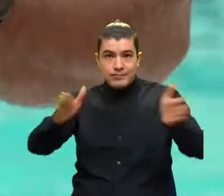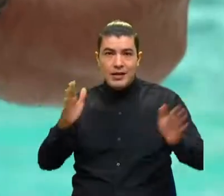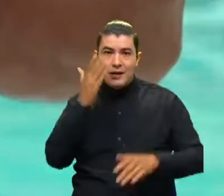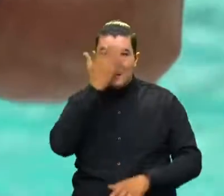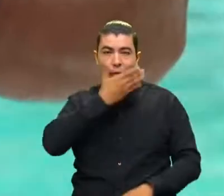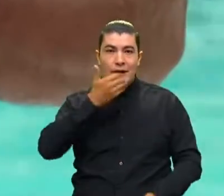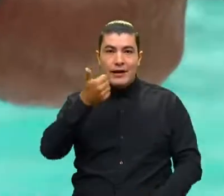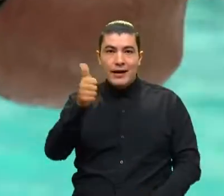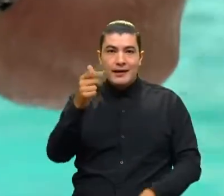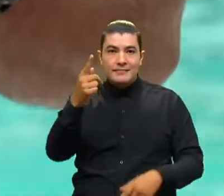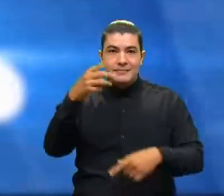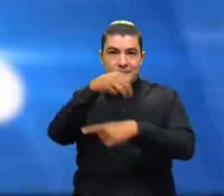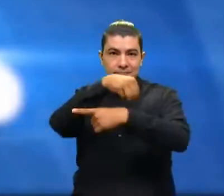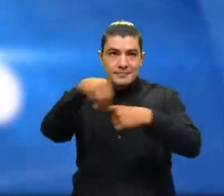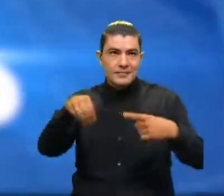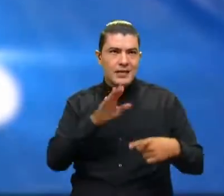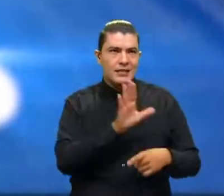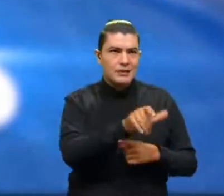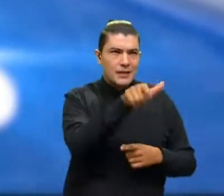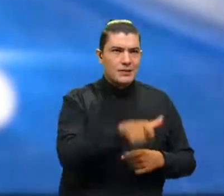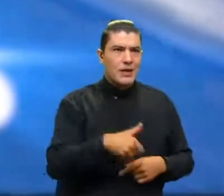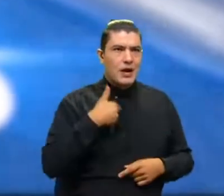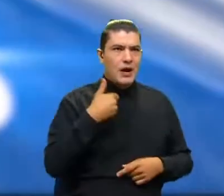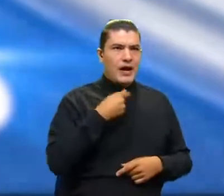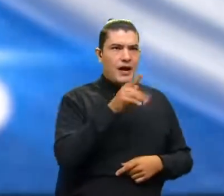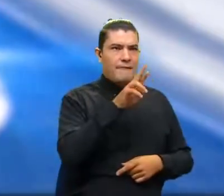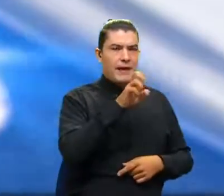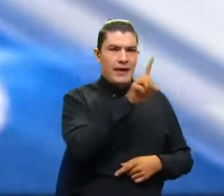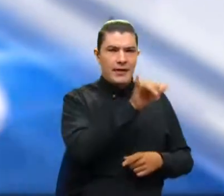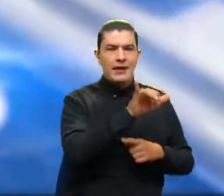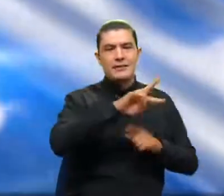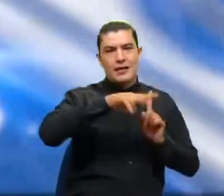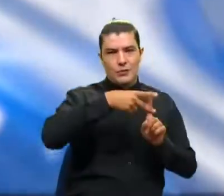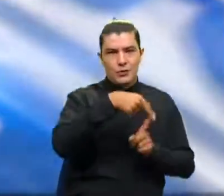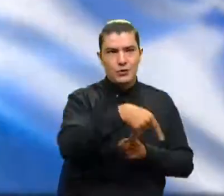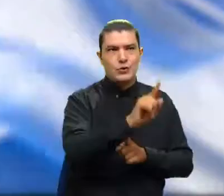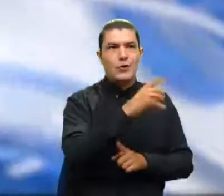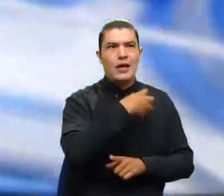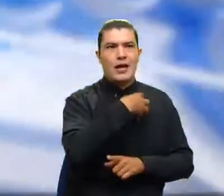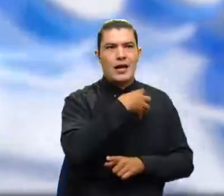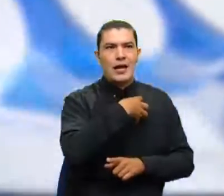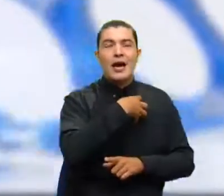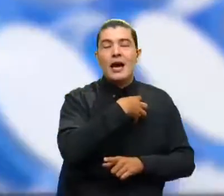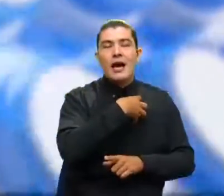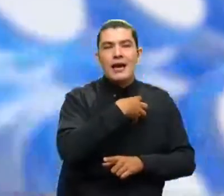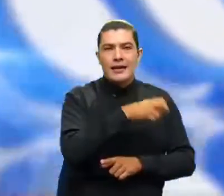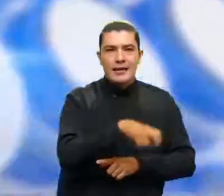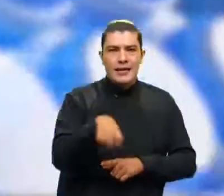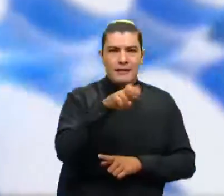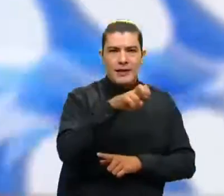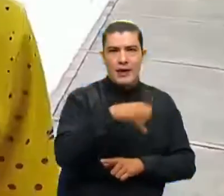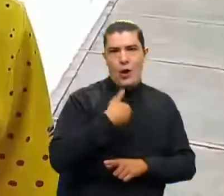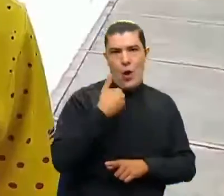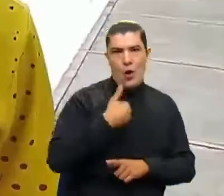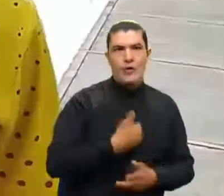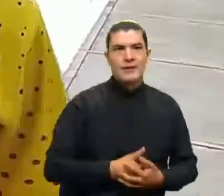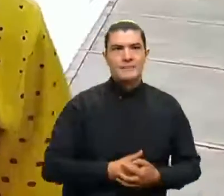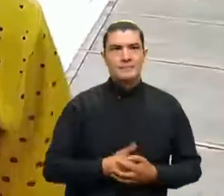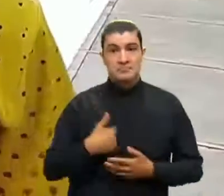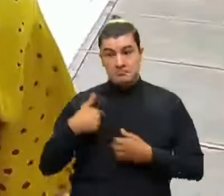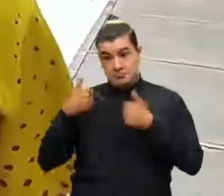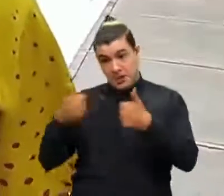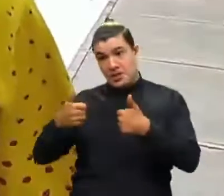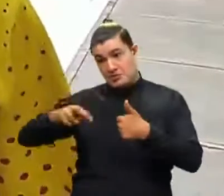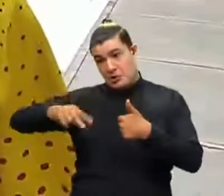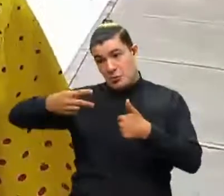de los 10 kilómetros y el juvenil Freddy Alejandro Arévalo fue segundo y campeón absoluto de la categoría junior. Me fue pues bastante